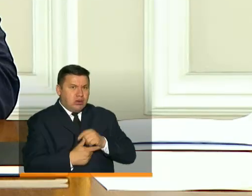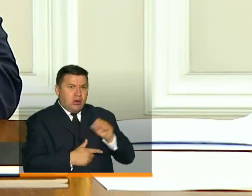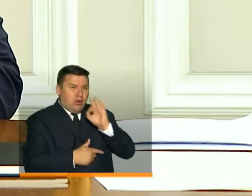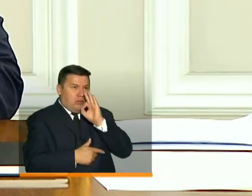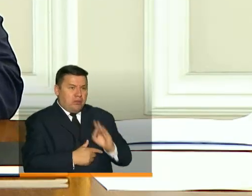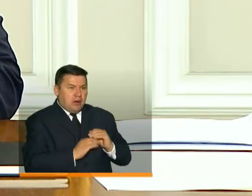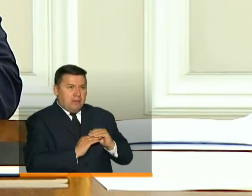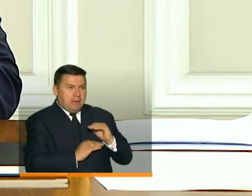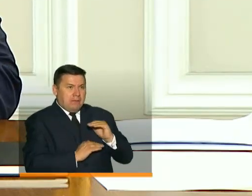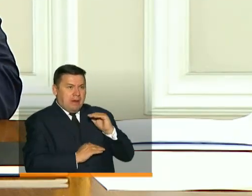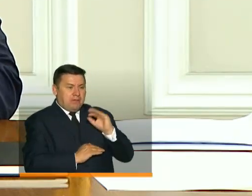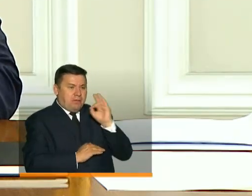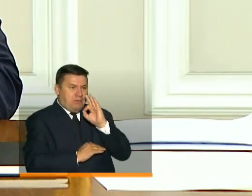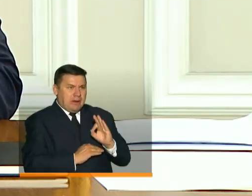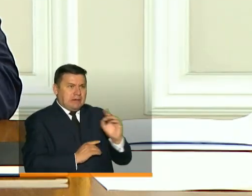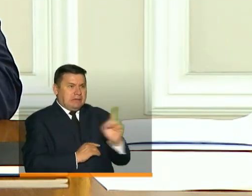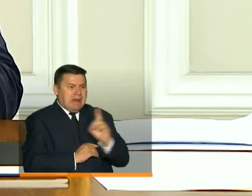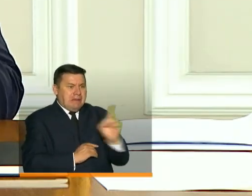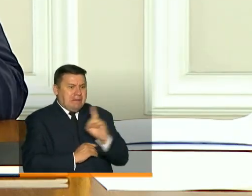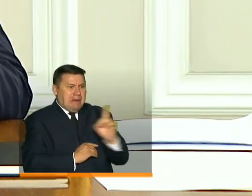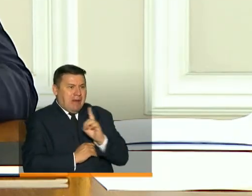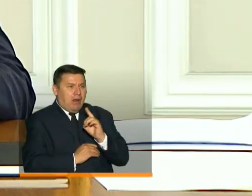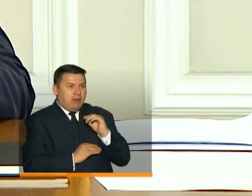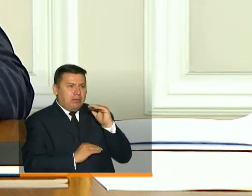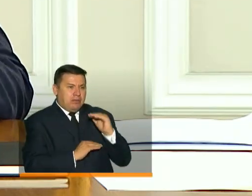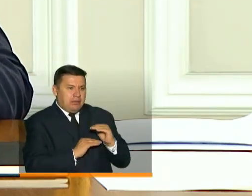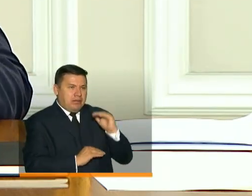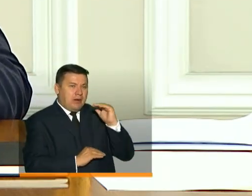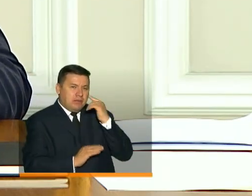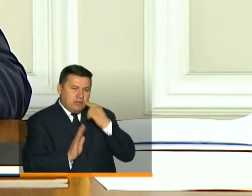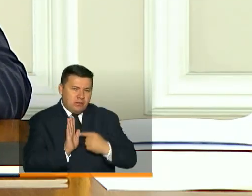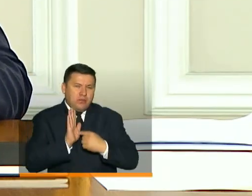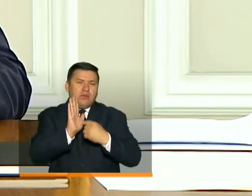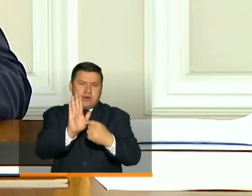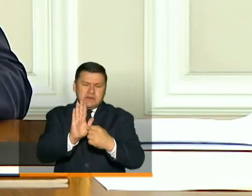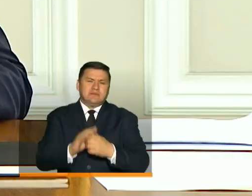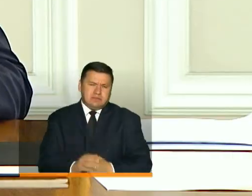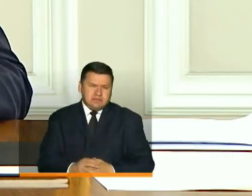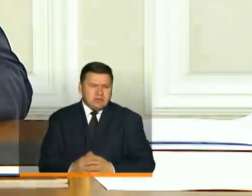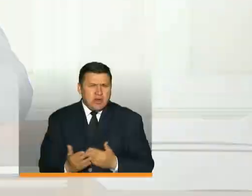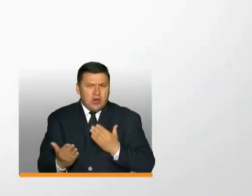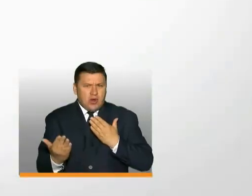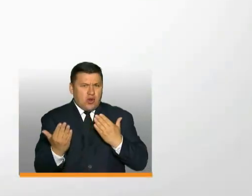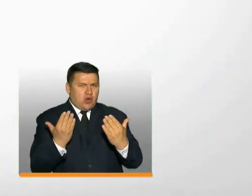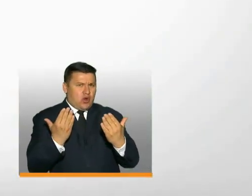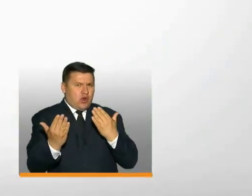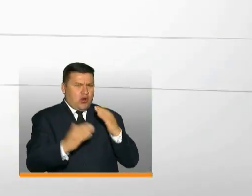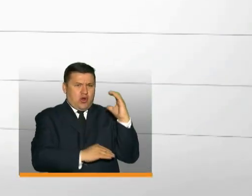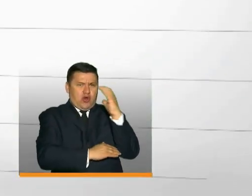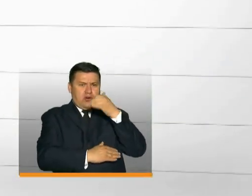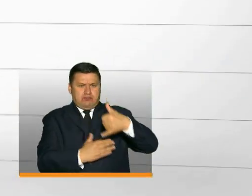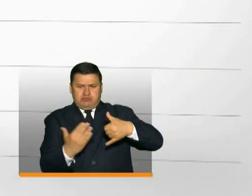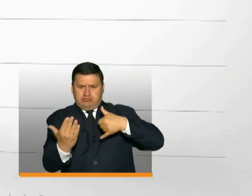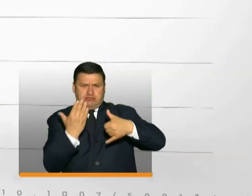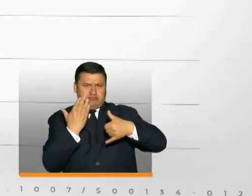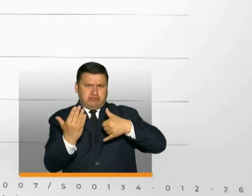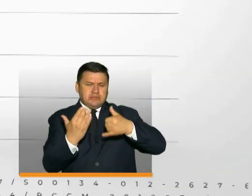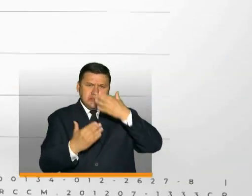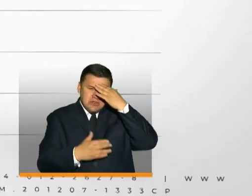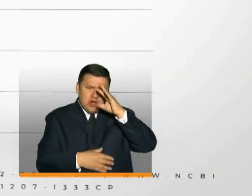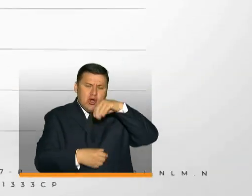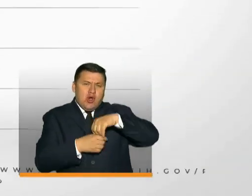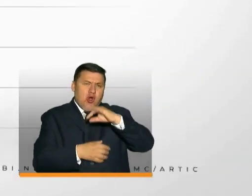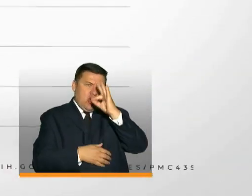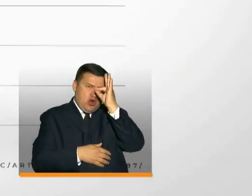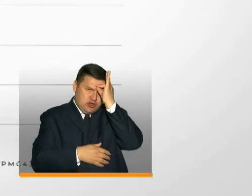crecen esas unidades de cuidado intensivo? También quiero mostrarles a continuación ese comparativo de nuestro país en unidades